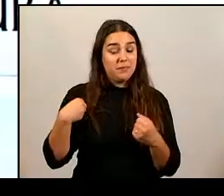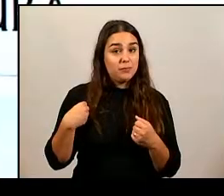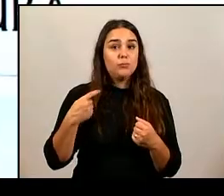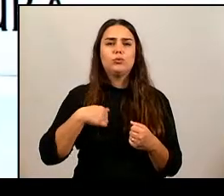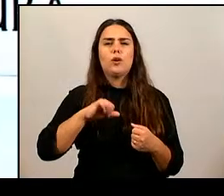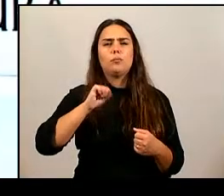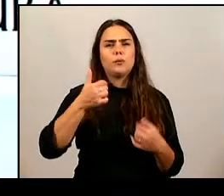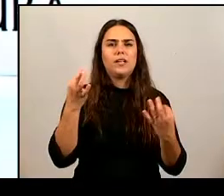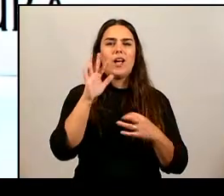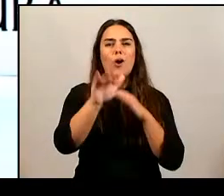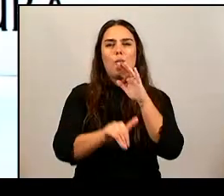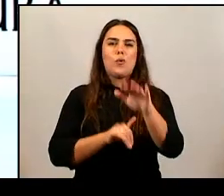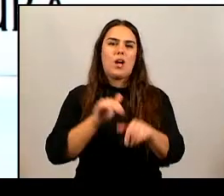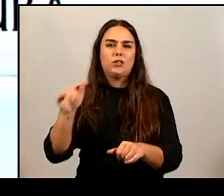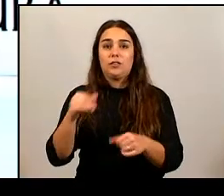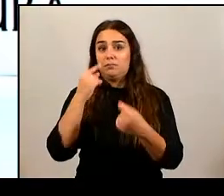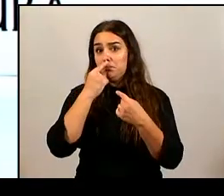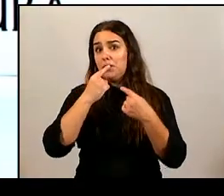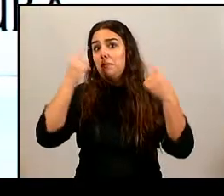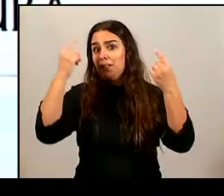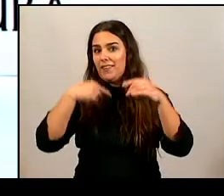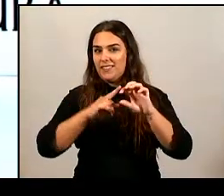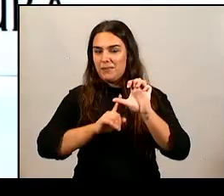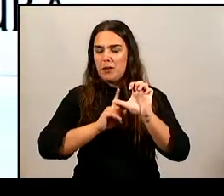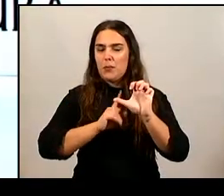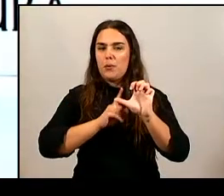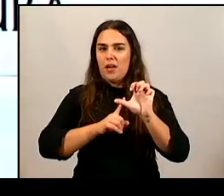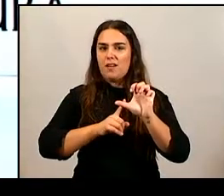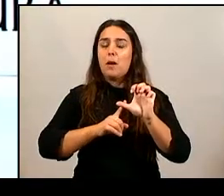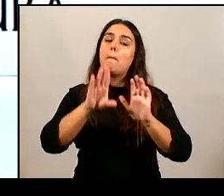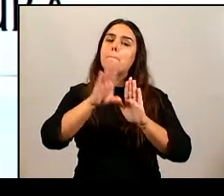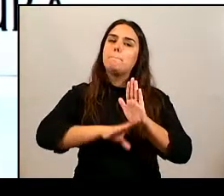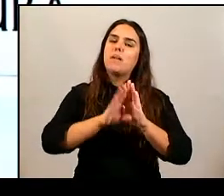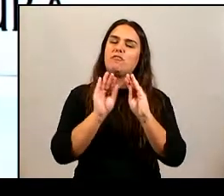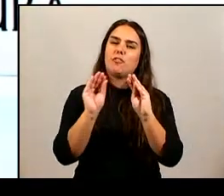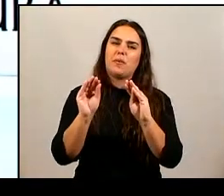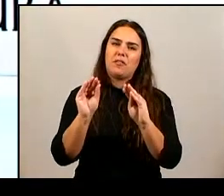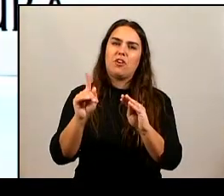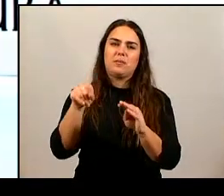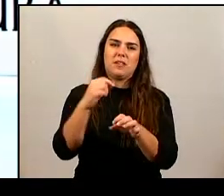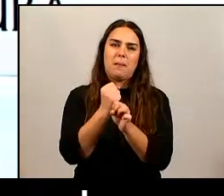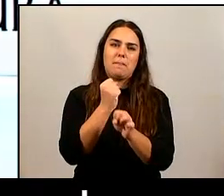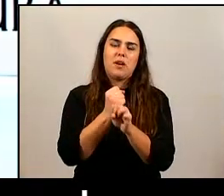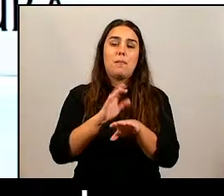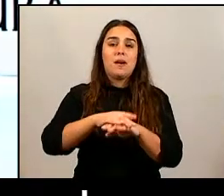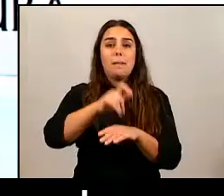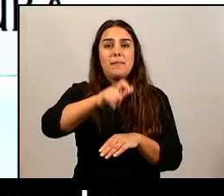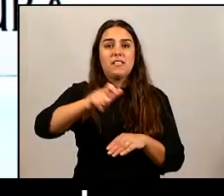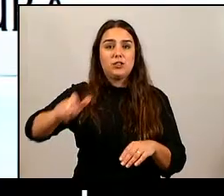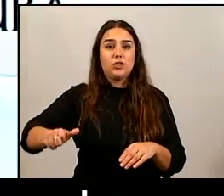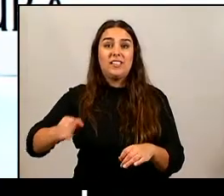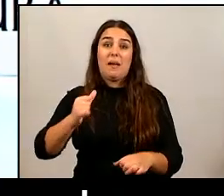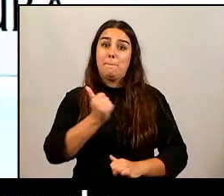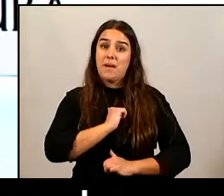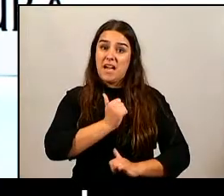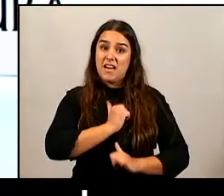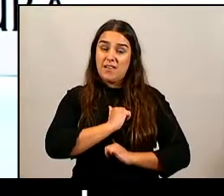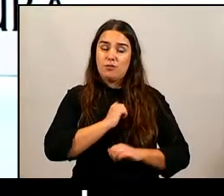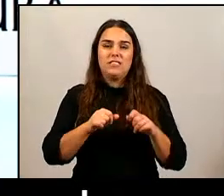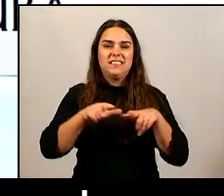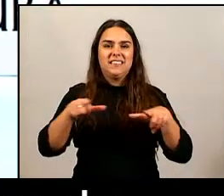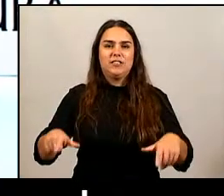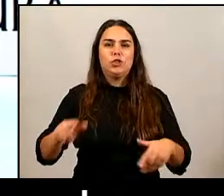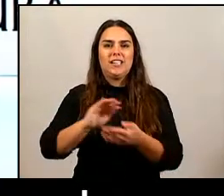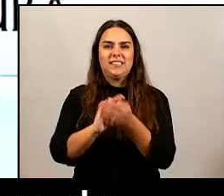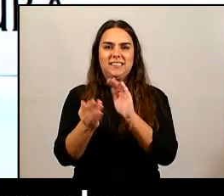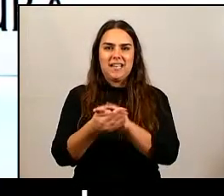aprobado la convocatoria por primera vez en Extremadura de un plan de formación y empleo para personas desempleadas en el sector de la